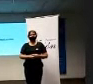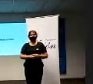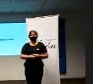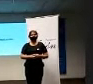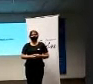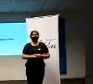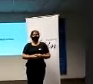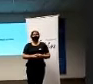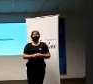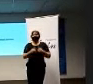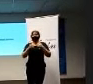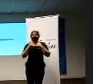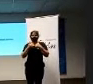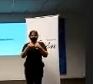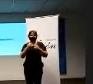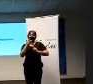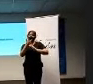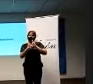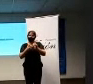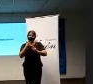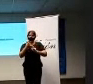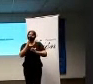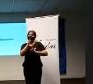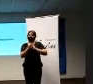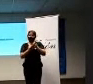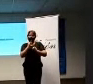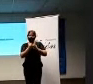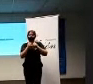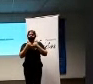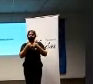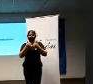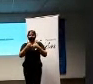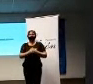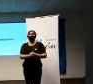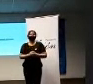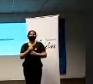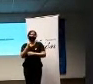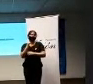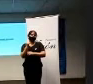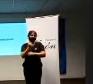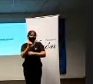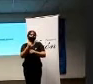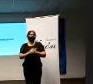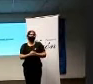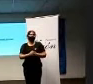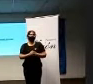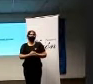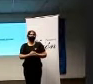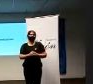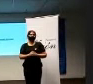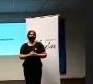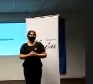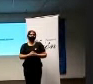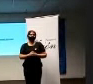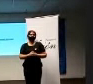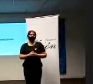Y bueno, dicho esto, entonces, y teniendo también que tenemos todavía, si bien son pocos